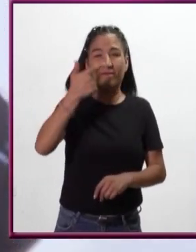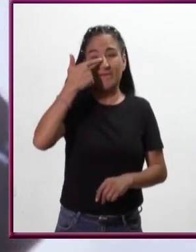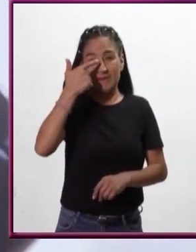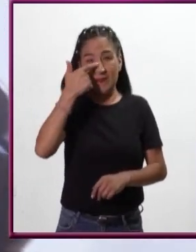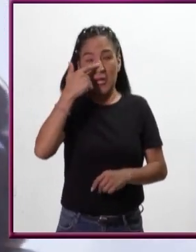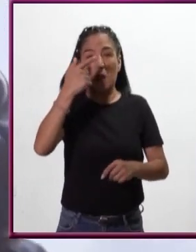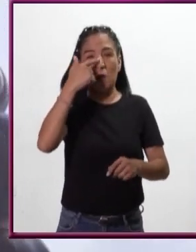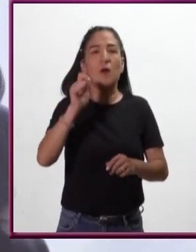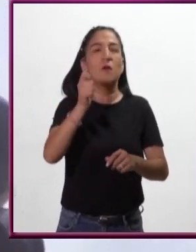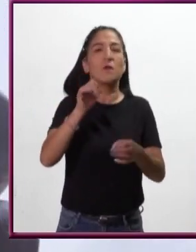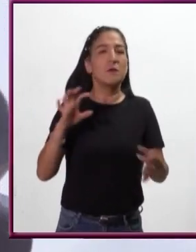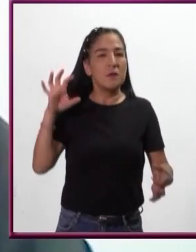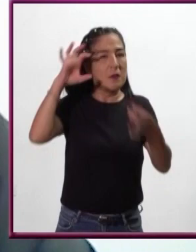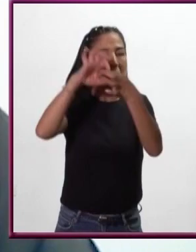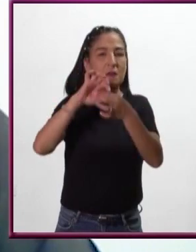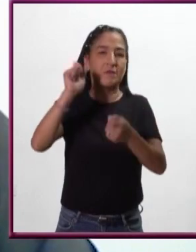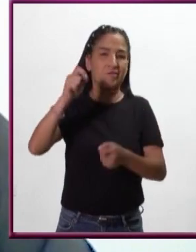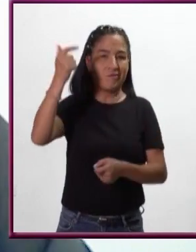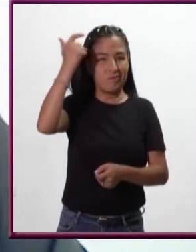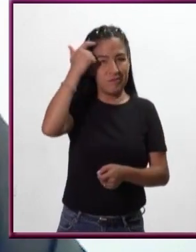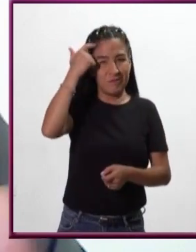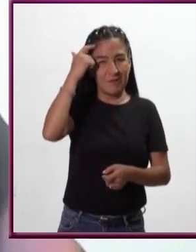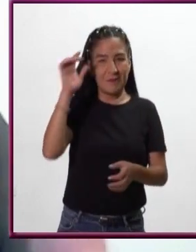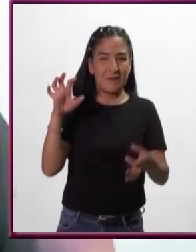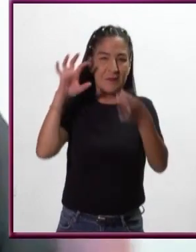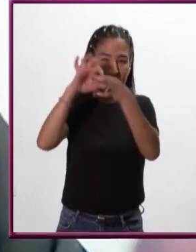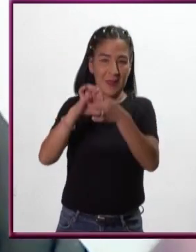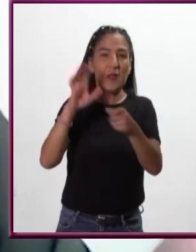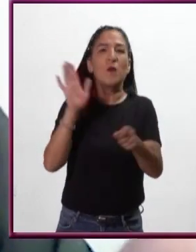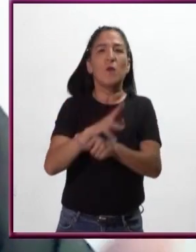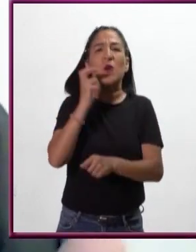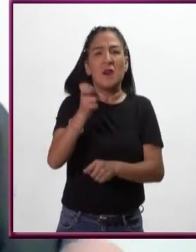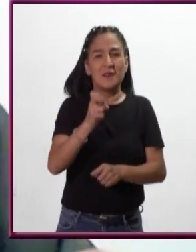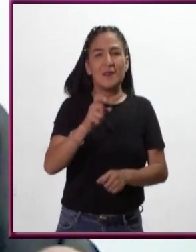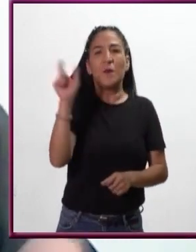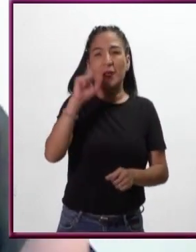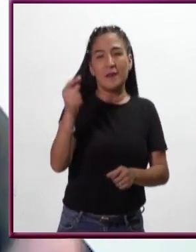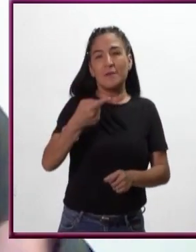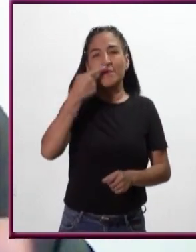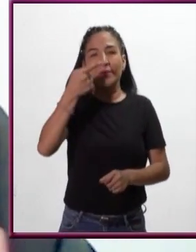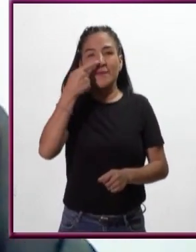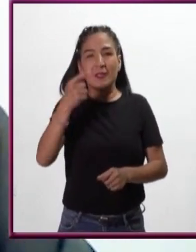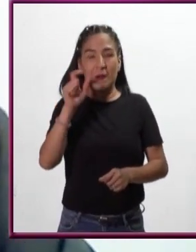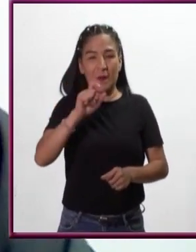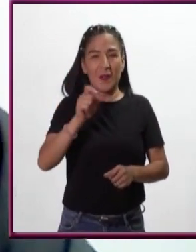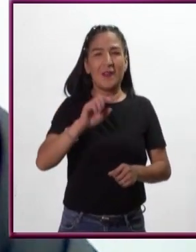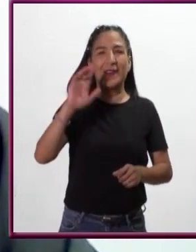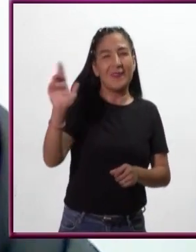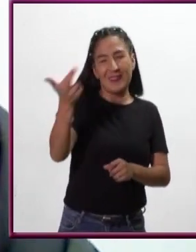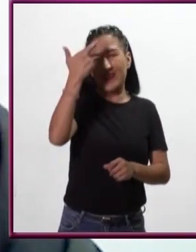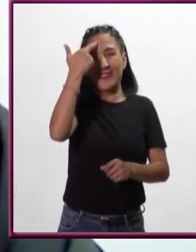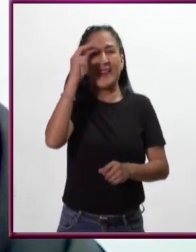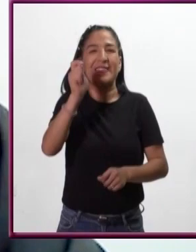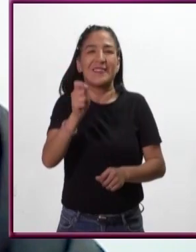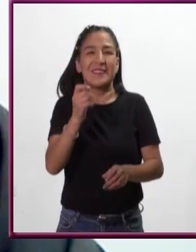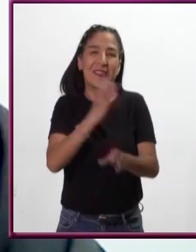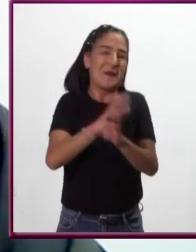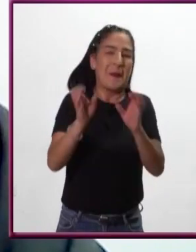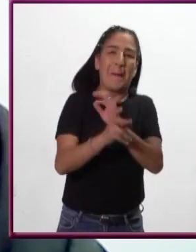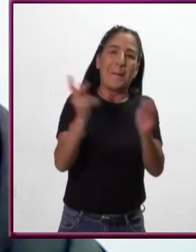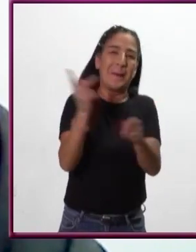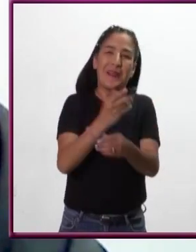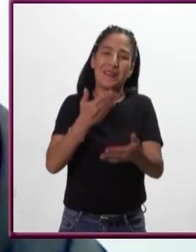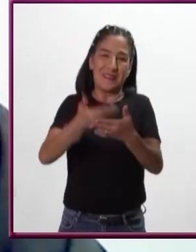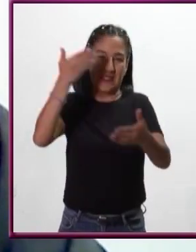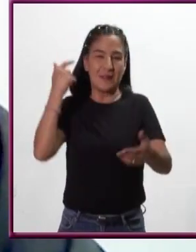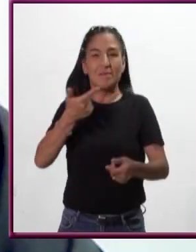conectado directamente a la parte más interna de nuestro cerebro, por eso los olores en general son tan intensos a la hora de recordarnos una cuestión muy